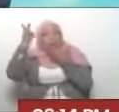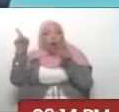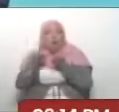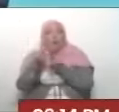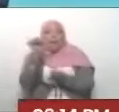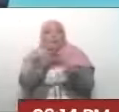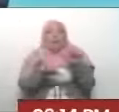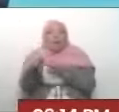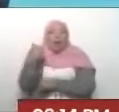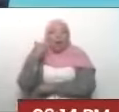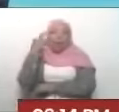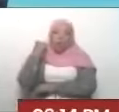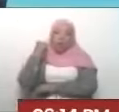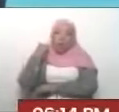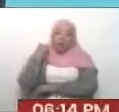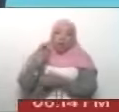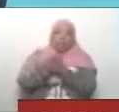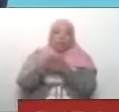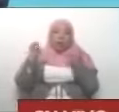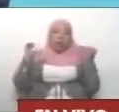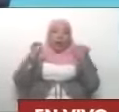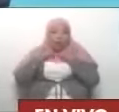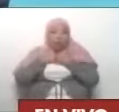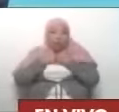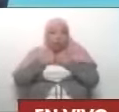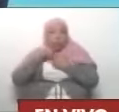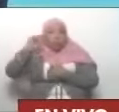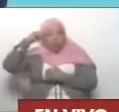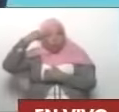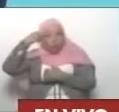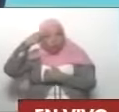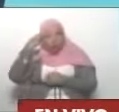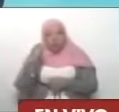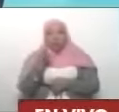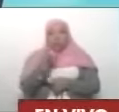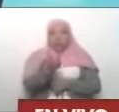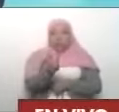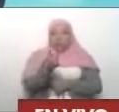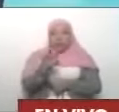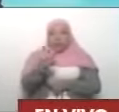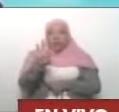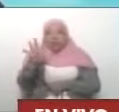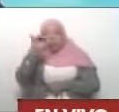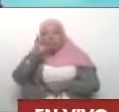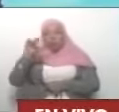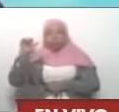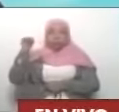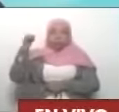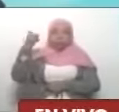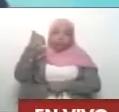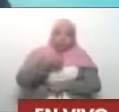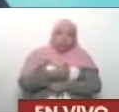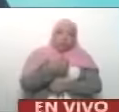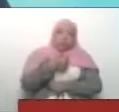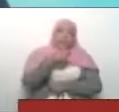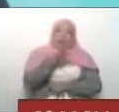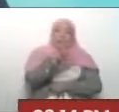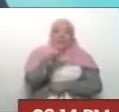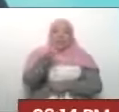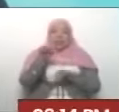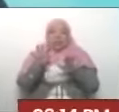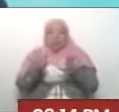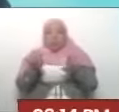histórico Aristóbulo. Y eso nos da un total, presidente, de 245 años de esos 319, que si bien es